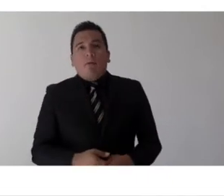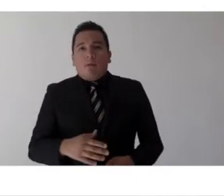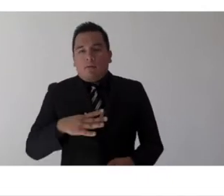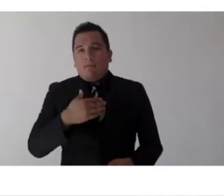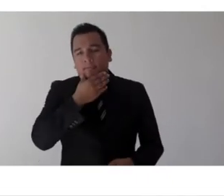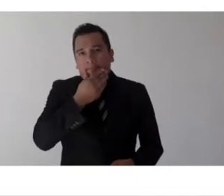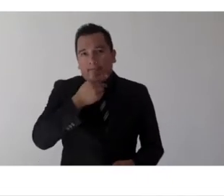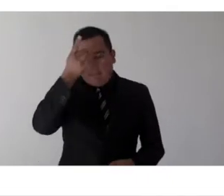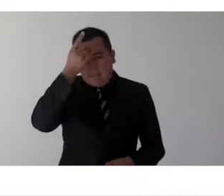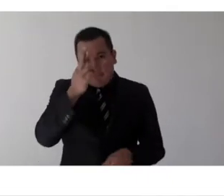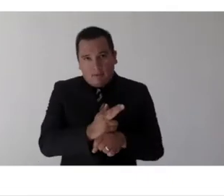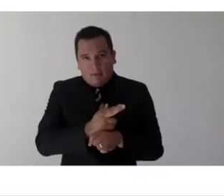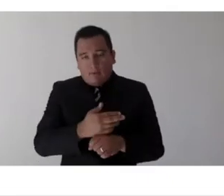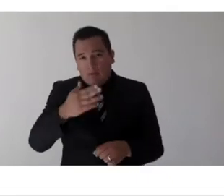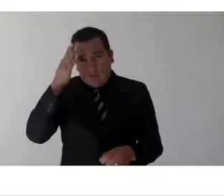participa un gran